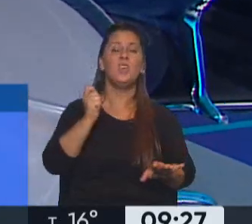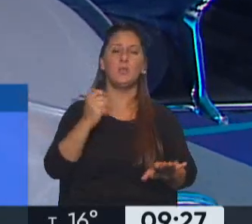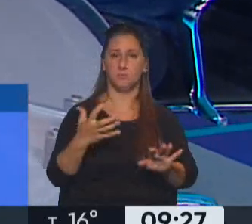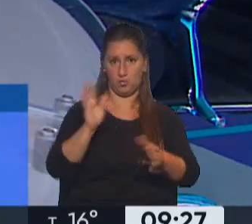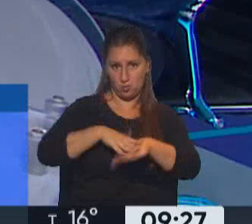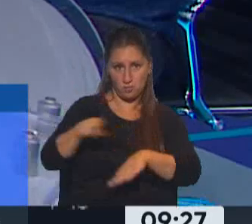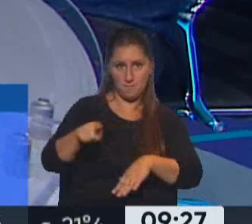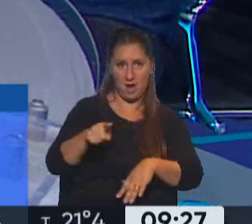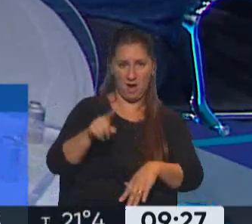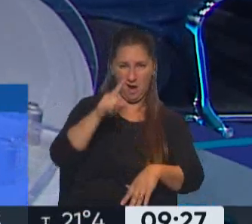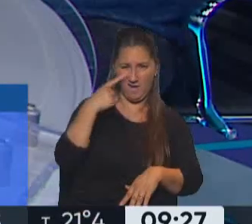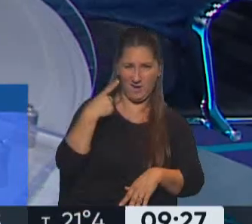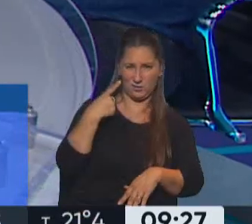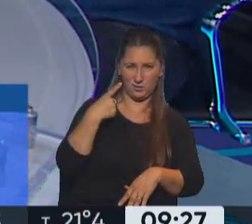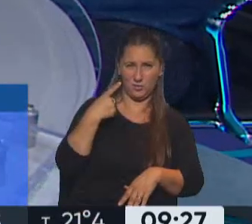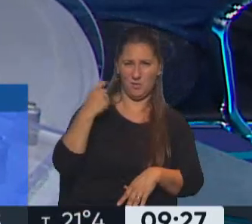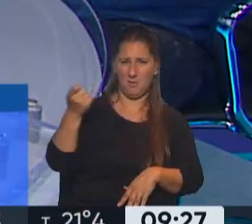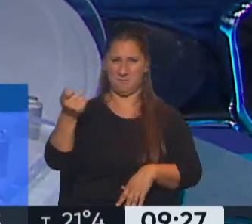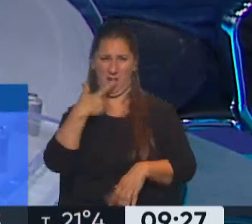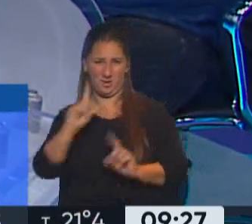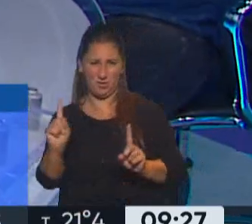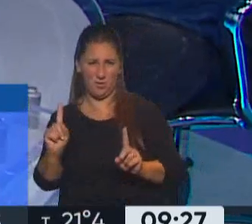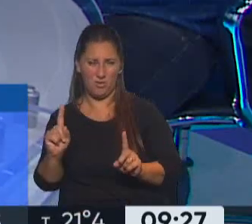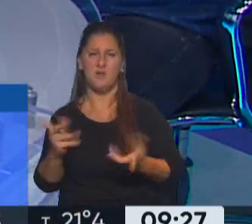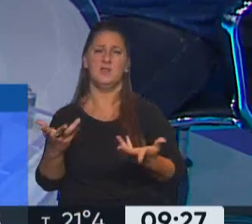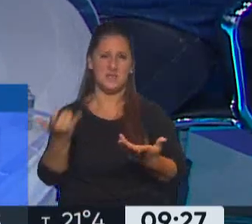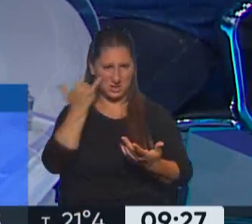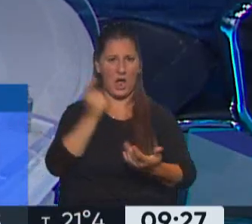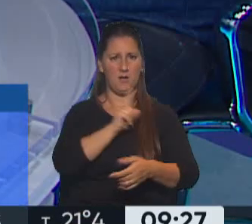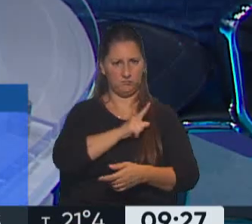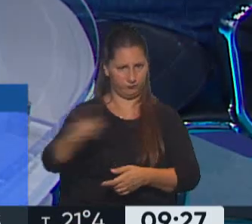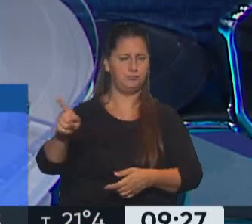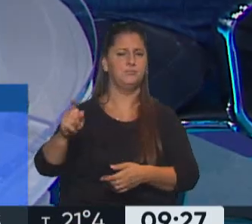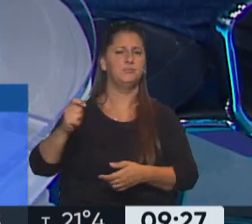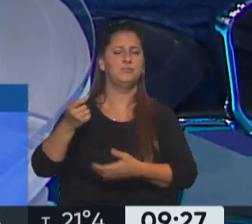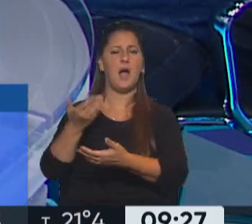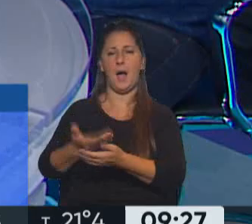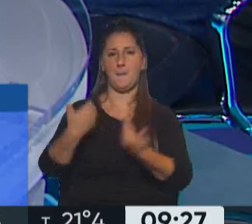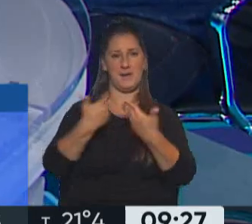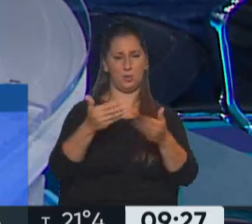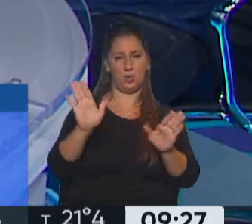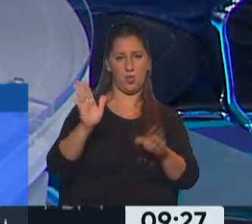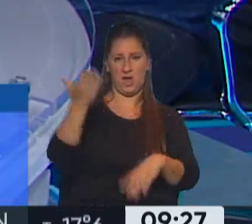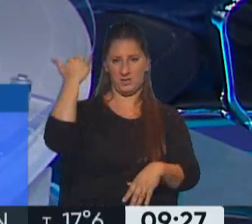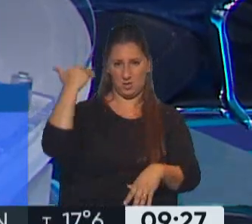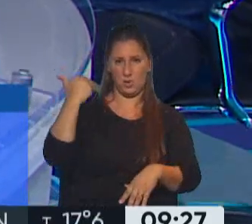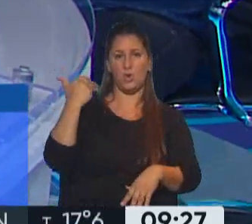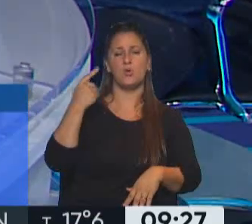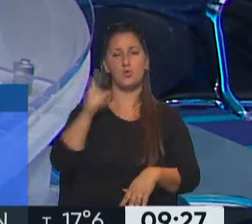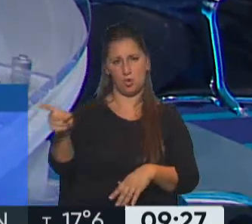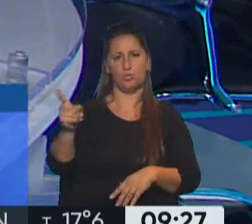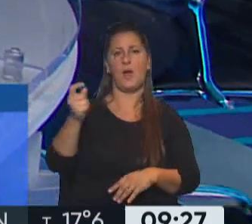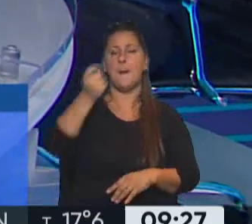Alberto y no Macri. Entonces me parece, si bien ya hubo una querella contra Macri, de hecho en la apertura anterior el presidente marcó la querella por